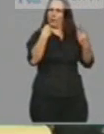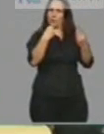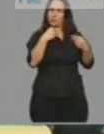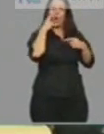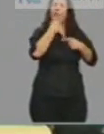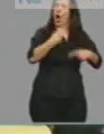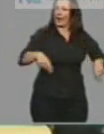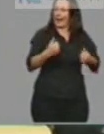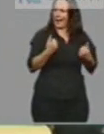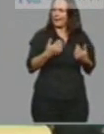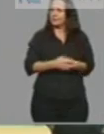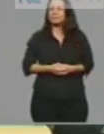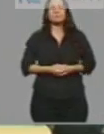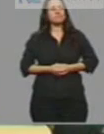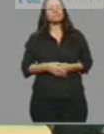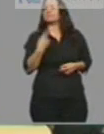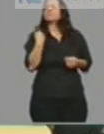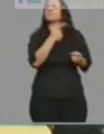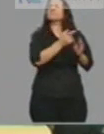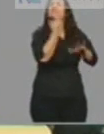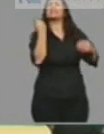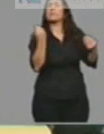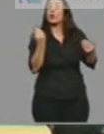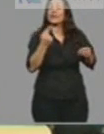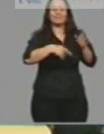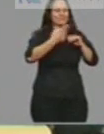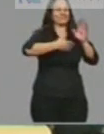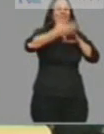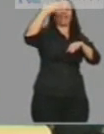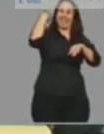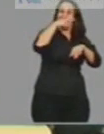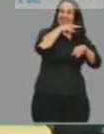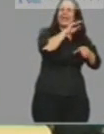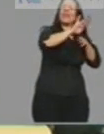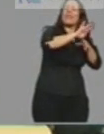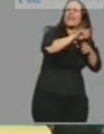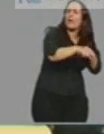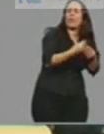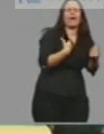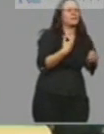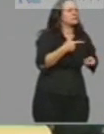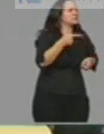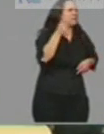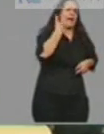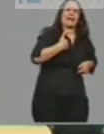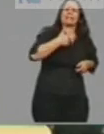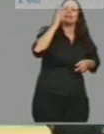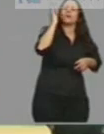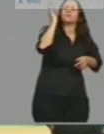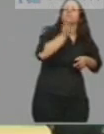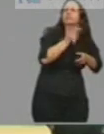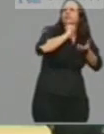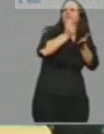Que durante el momento de endeudamiento, en realidad, la Argentina pagaba tasas exorbitantes en